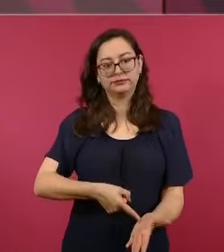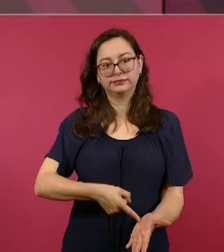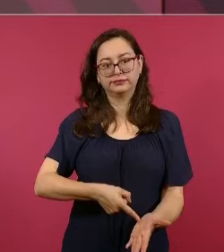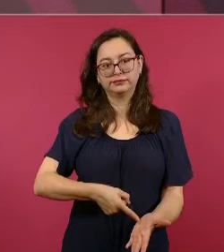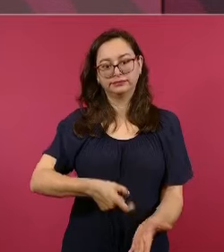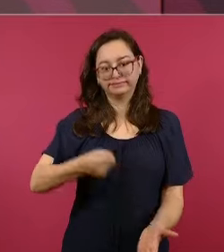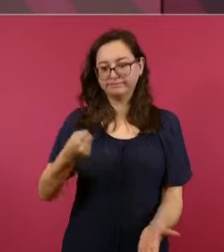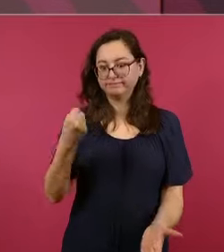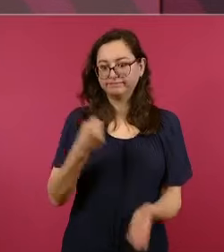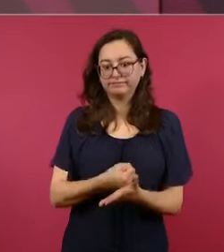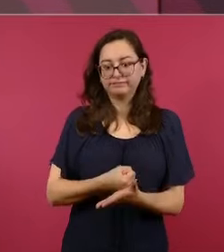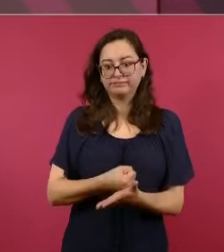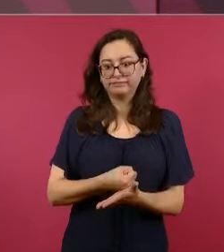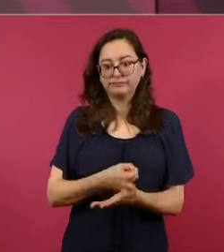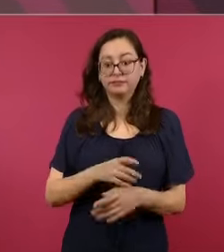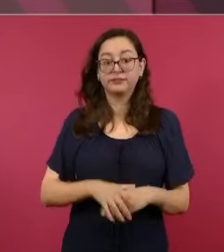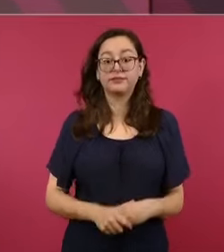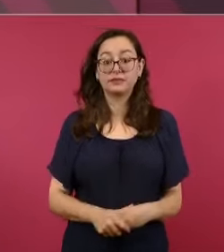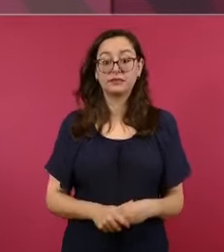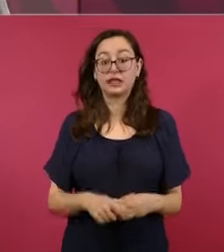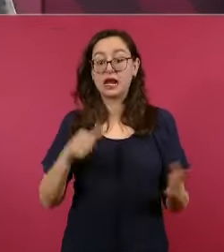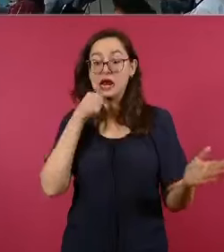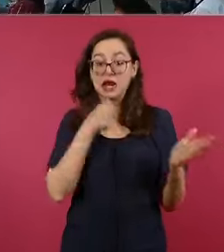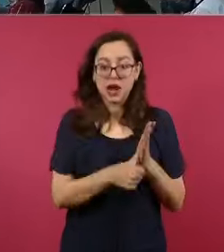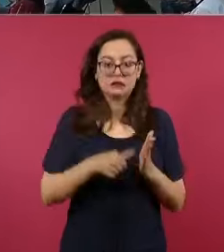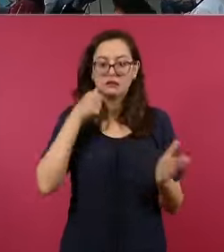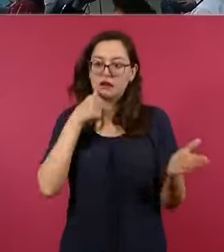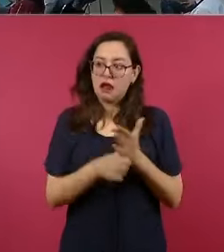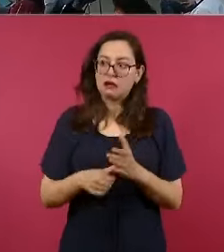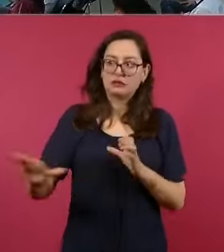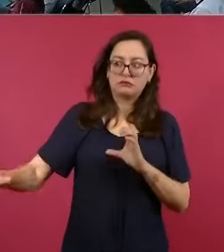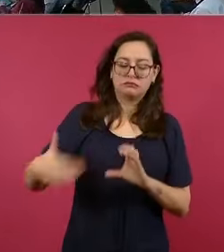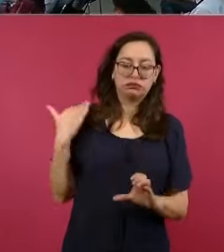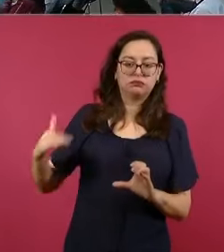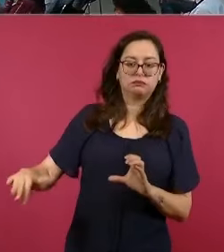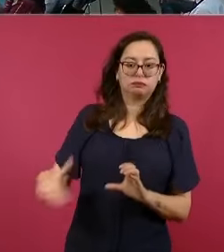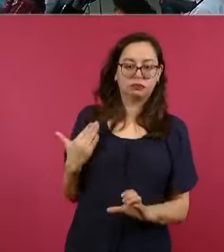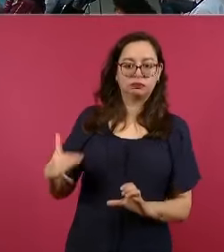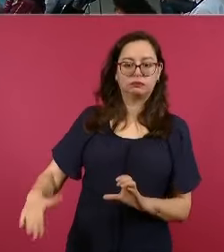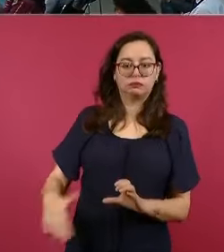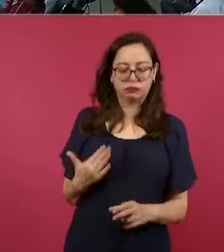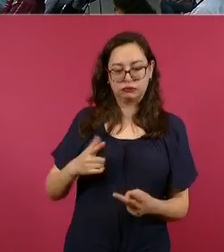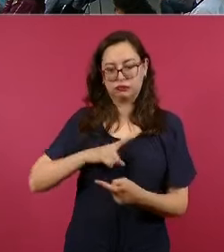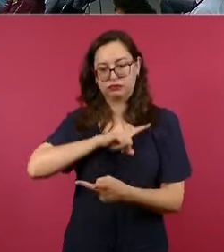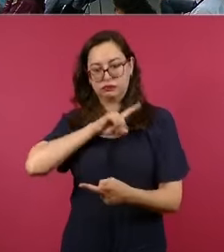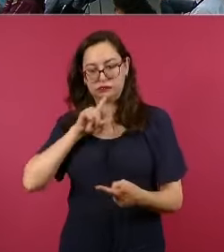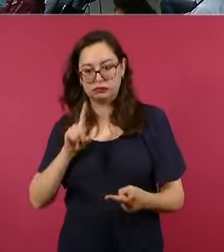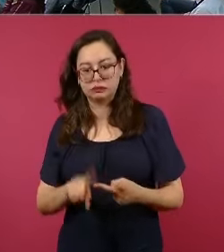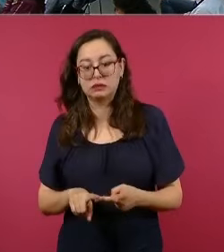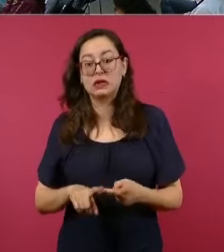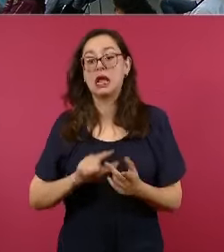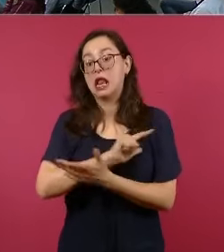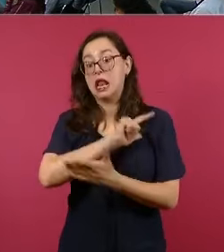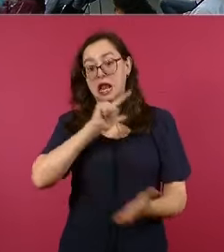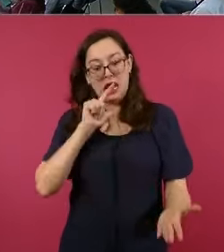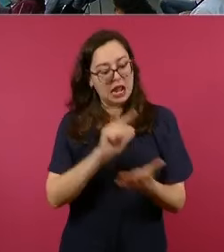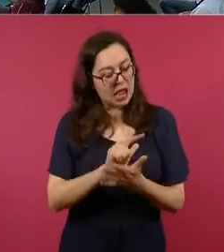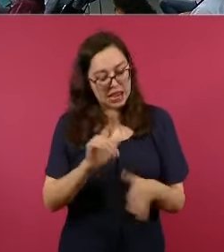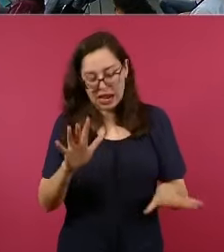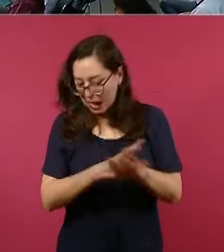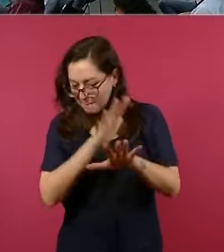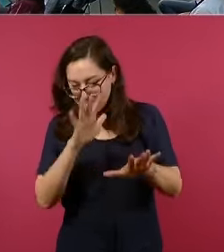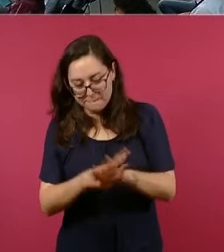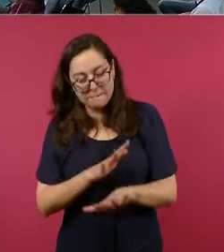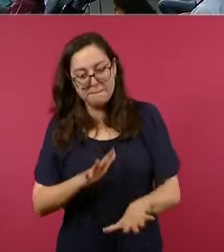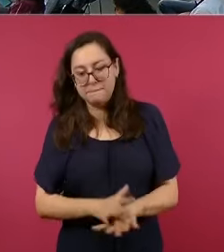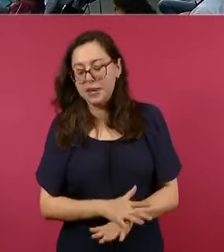siempre las cartas de intención las reformas llamadas estructurales